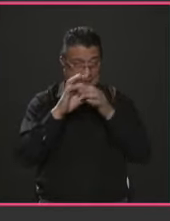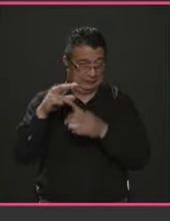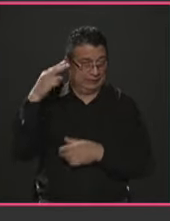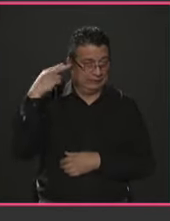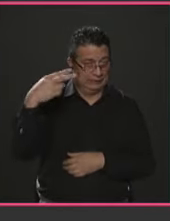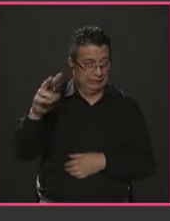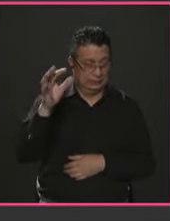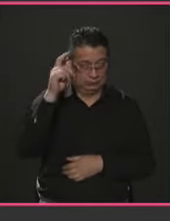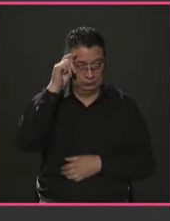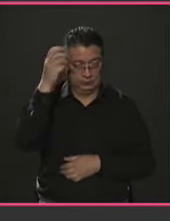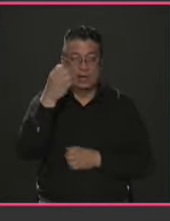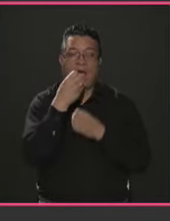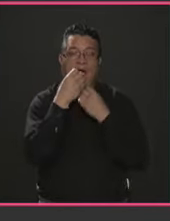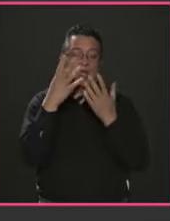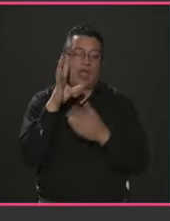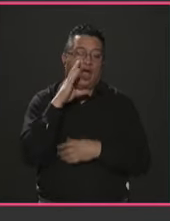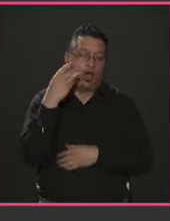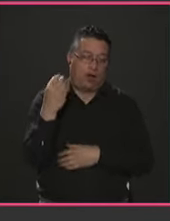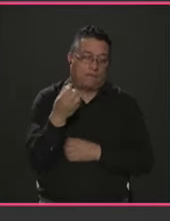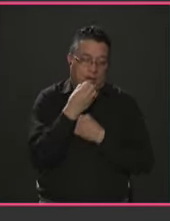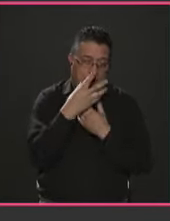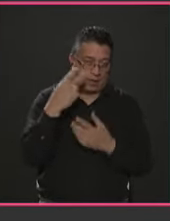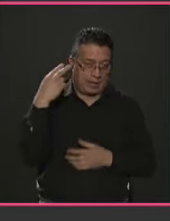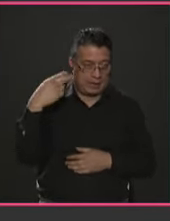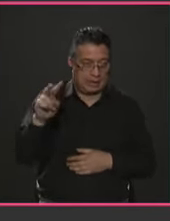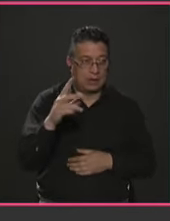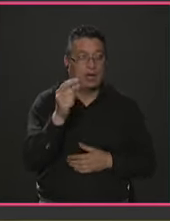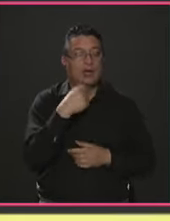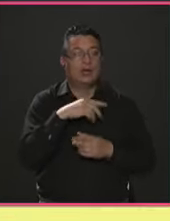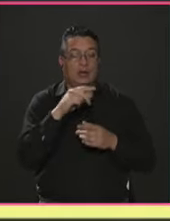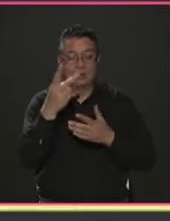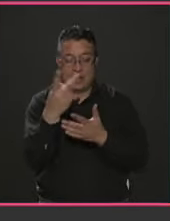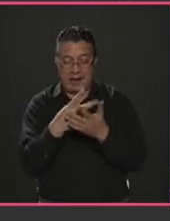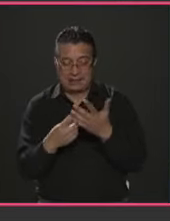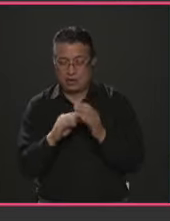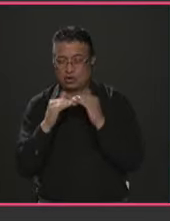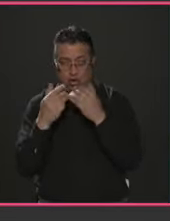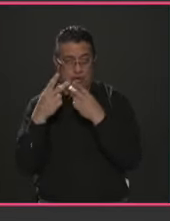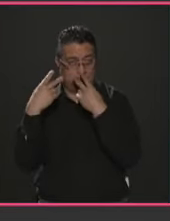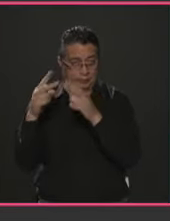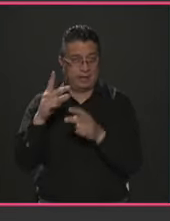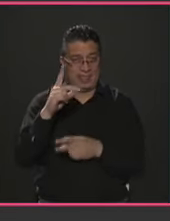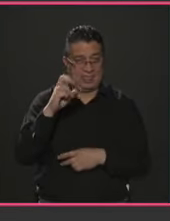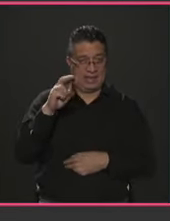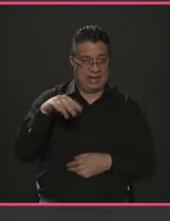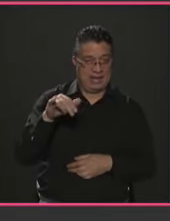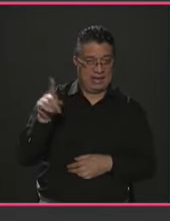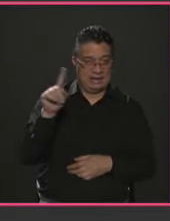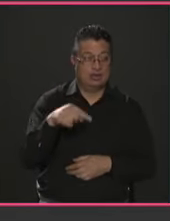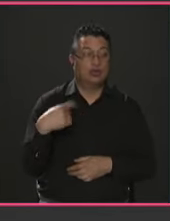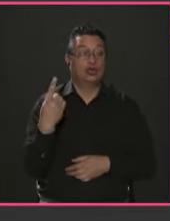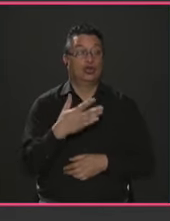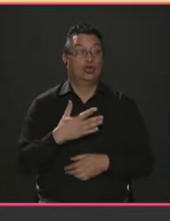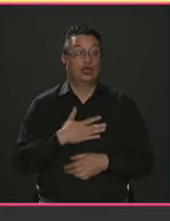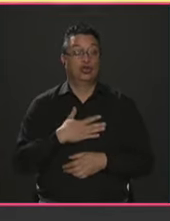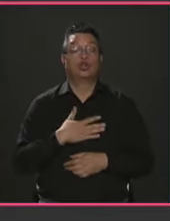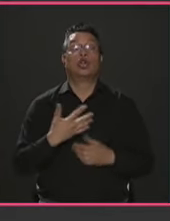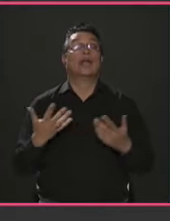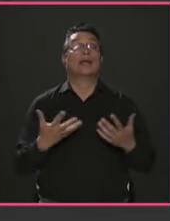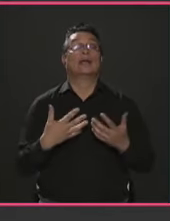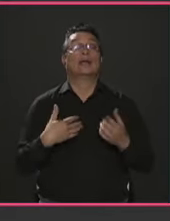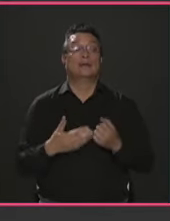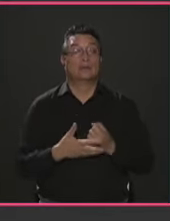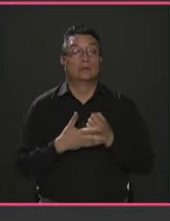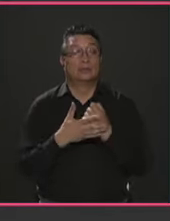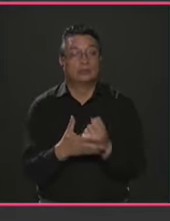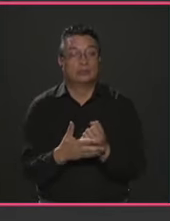ella las canciones por supuesto son de ella y todo el guion artístico es de Denise y lo que nosotros hicimos como critic fue disponer